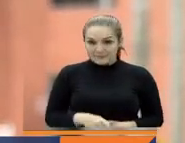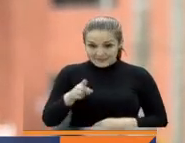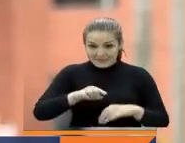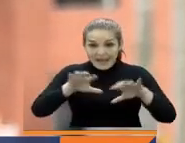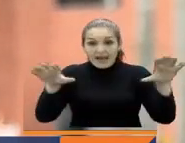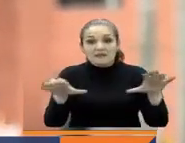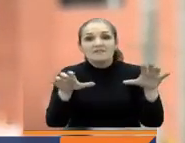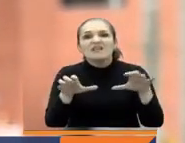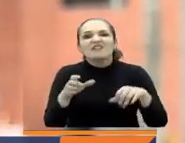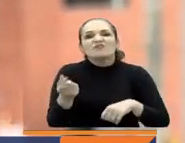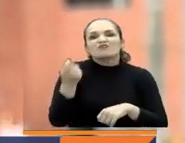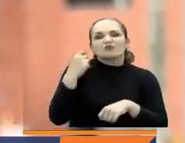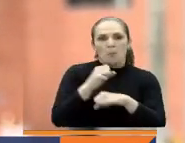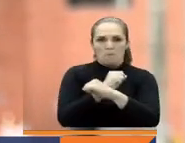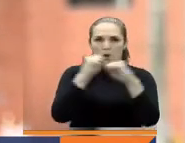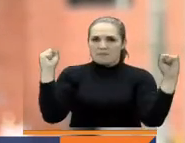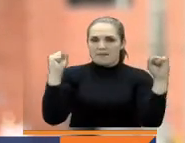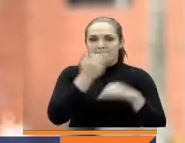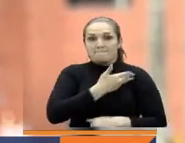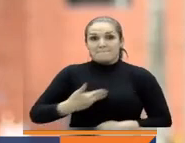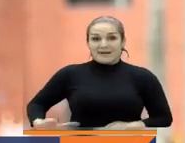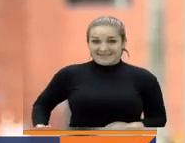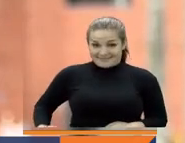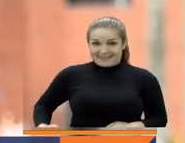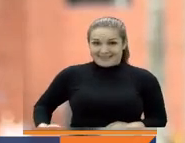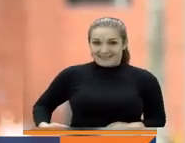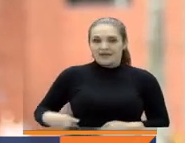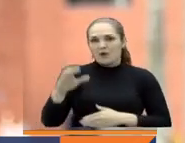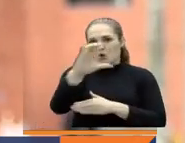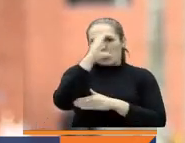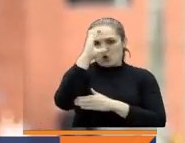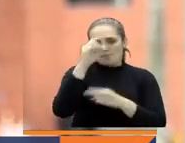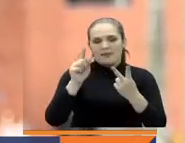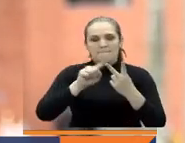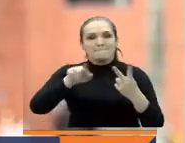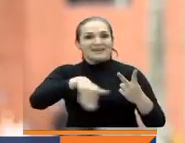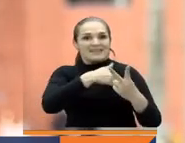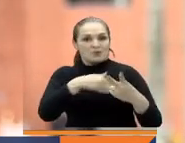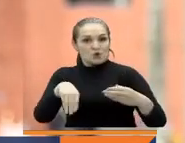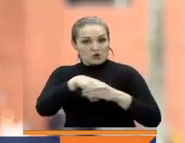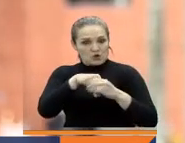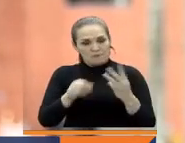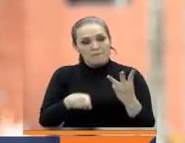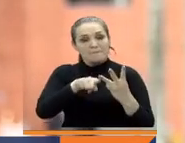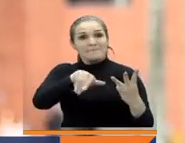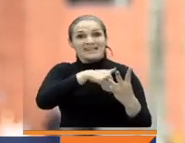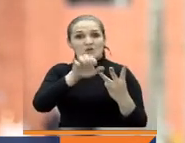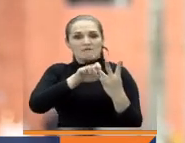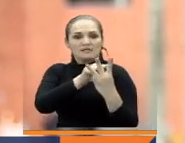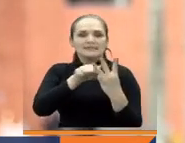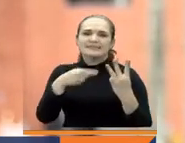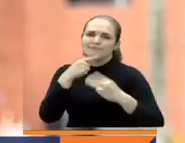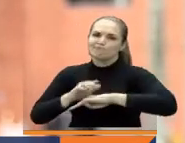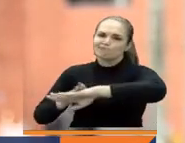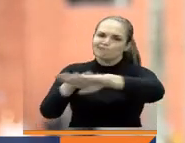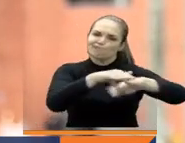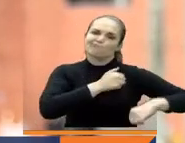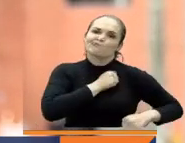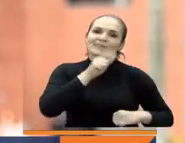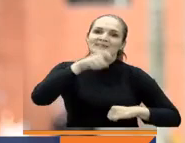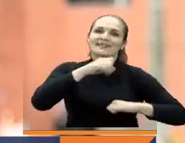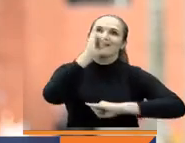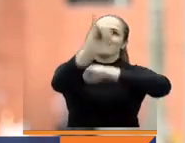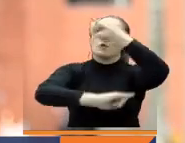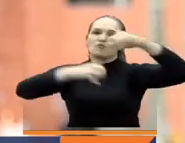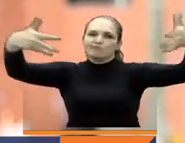el presidente de la República como el ministro del Interior y también el ministro de la Defensa han pedido que haya cooperación internacional y que, por ejemplo, para combatir